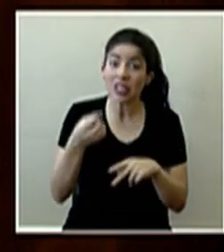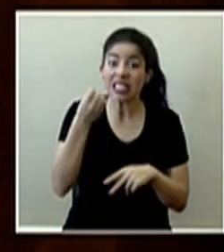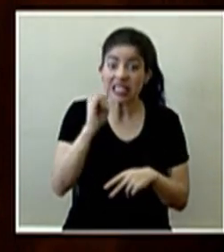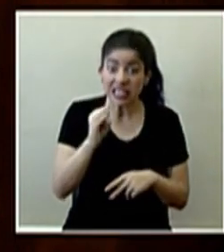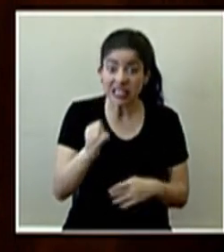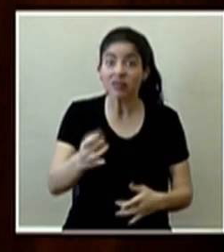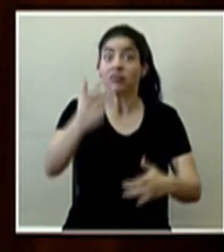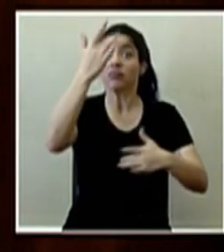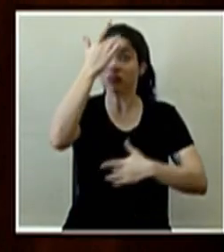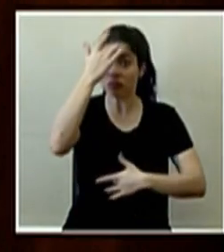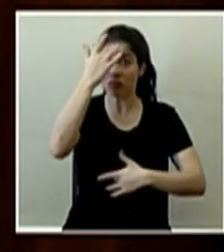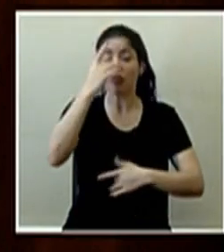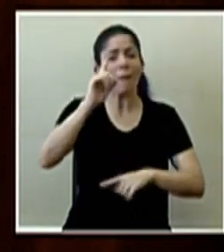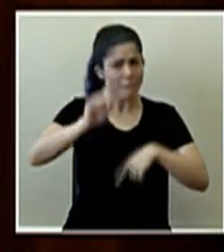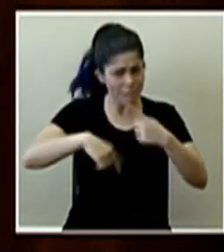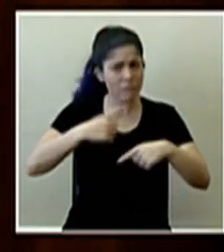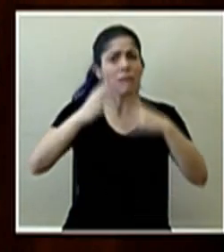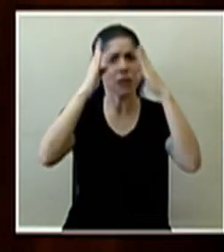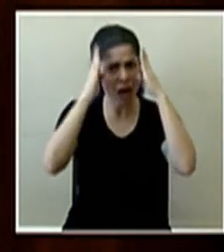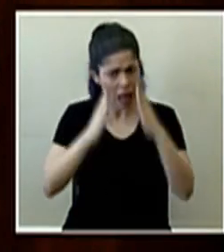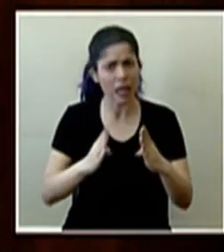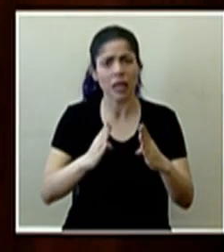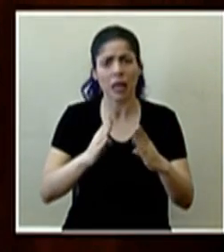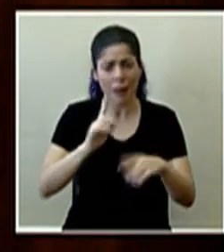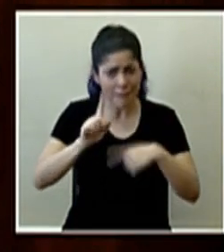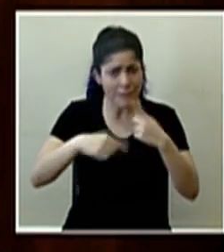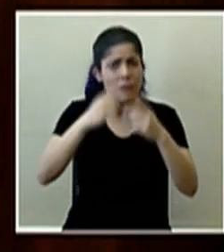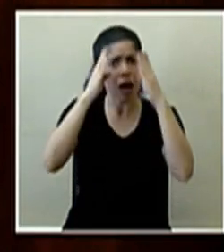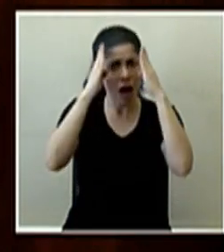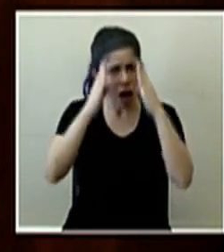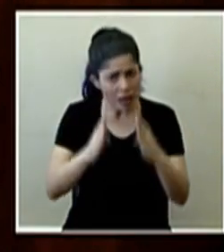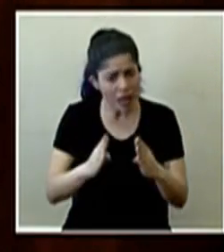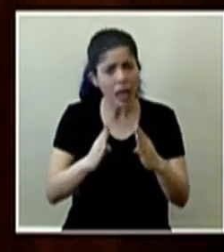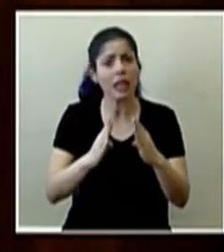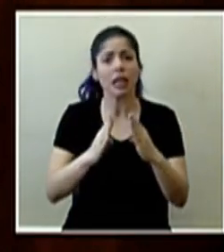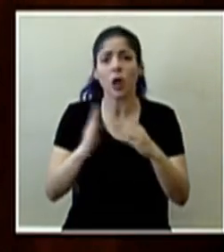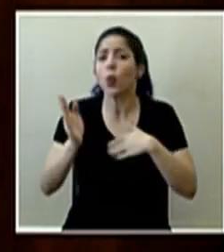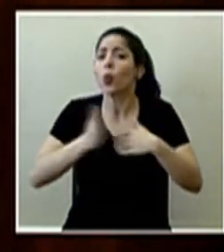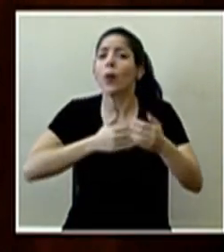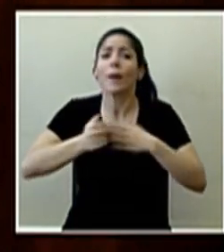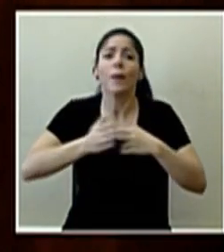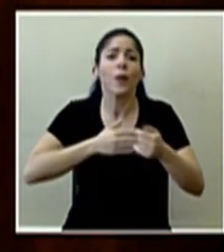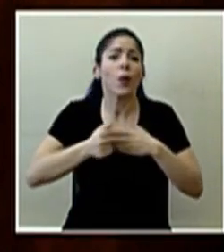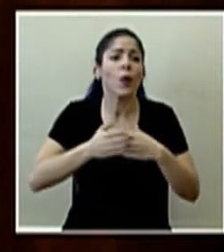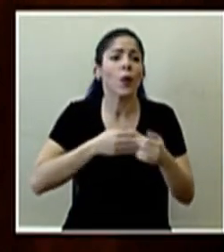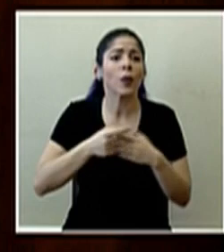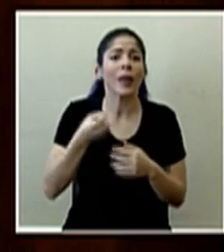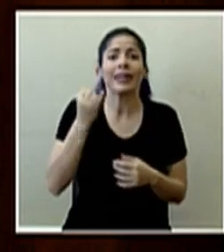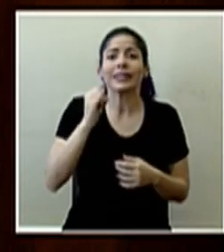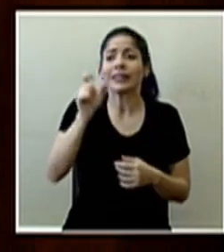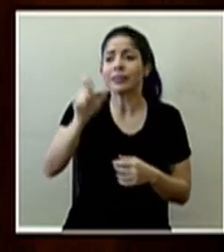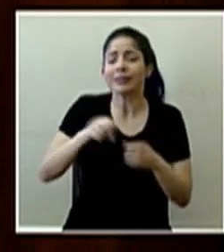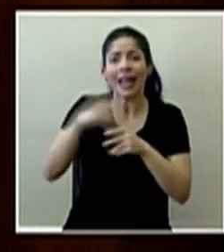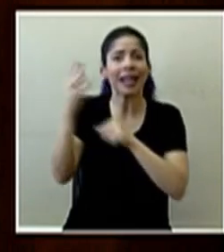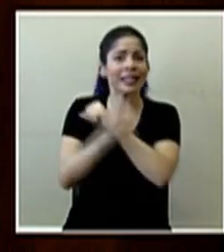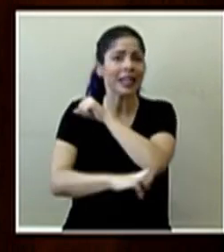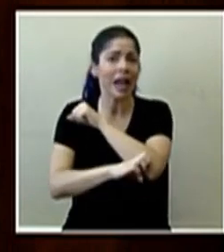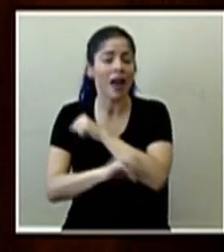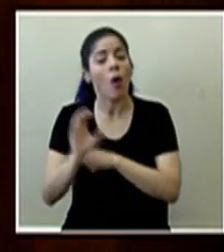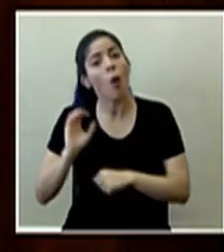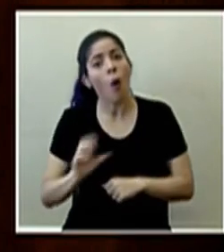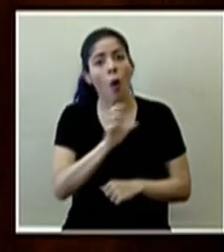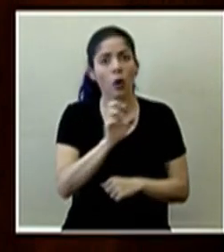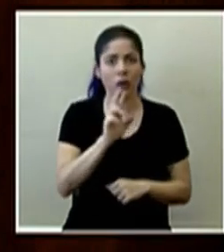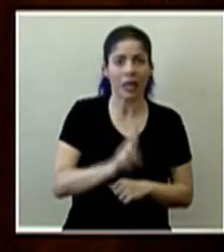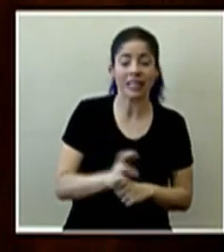esta enfermedad va a ser tratada. Va a ser tratada y atendida, no importa si es extranjero o